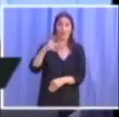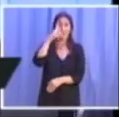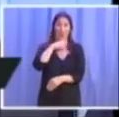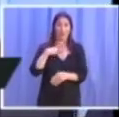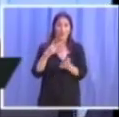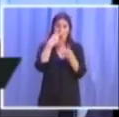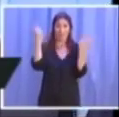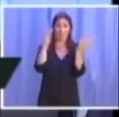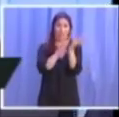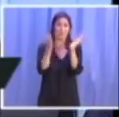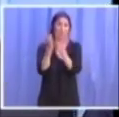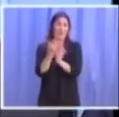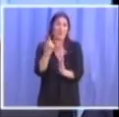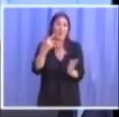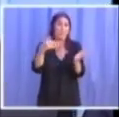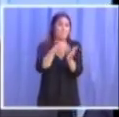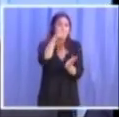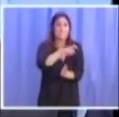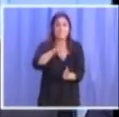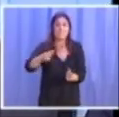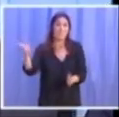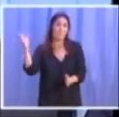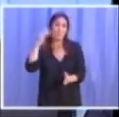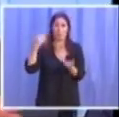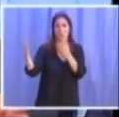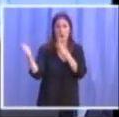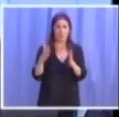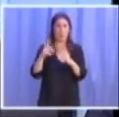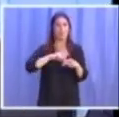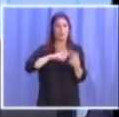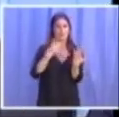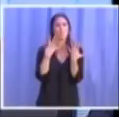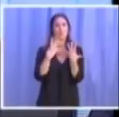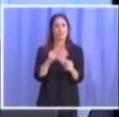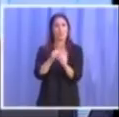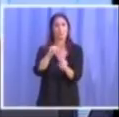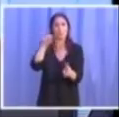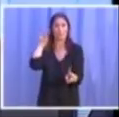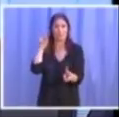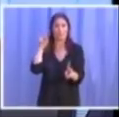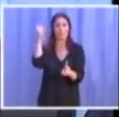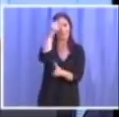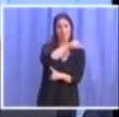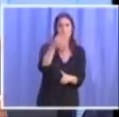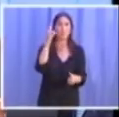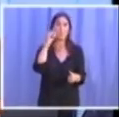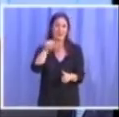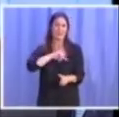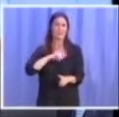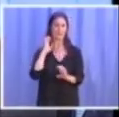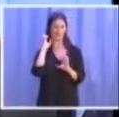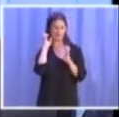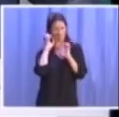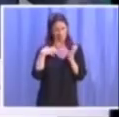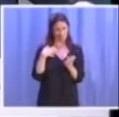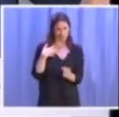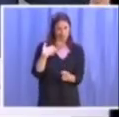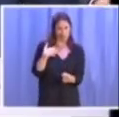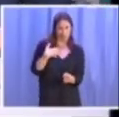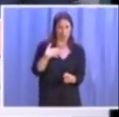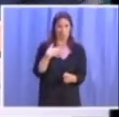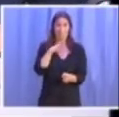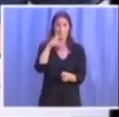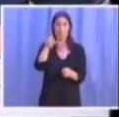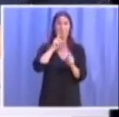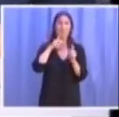de mujeres, por desgracia, una etapa bastante triste desde el punto de vista de la igualdad entre hombres y mujeres. Eso les chirría. Posiblemente eso